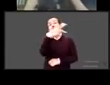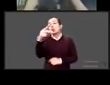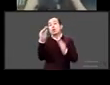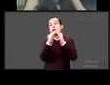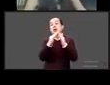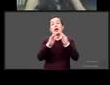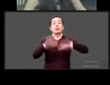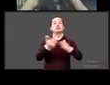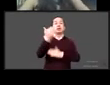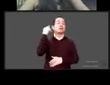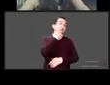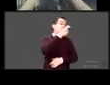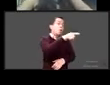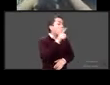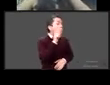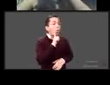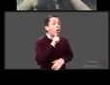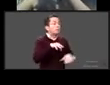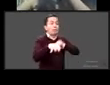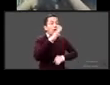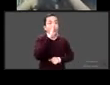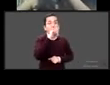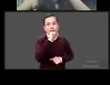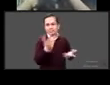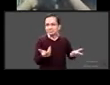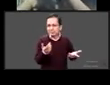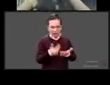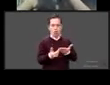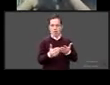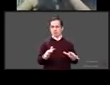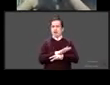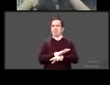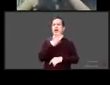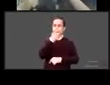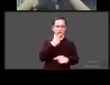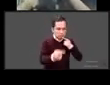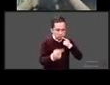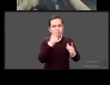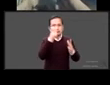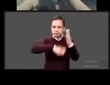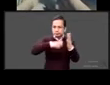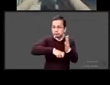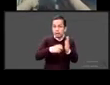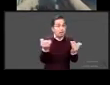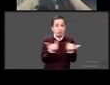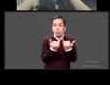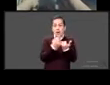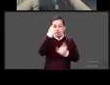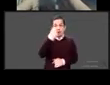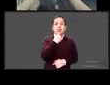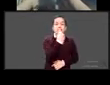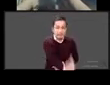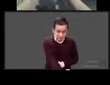Es algo que en las familias ha ido avanzando y es algo que se está discutiendo. Esto es algo que también se puede discutir y, como decía Gaudencio, quizá